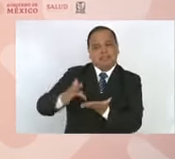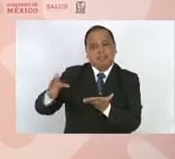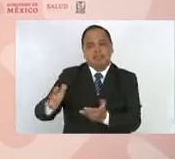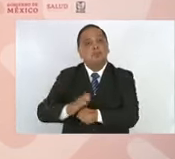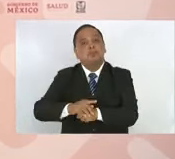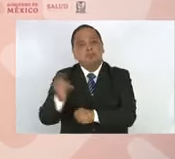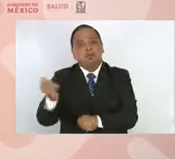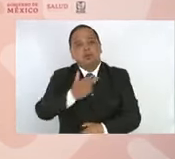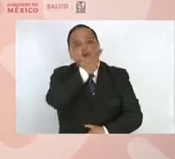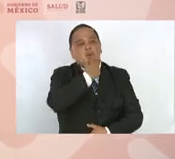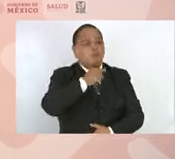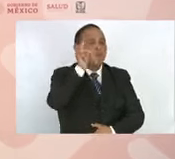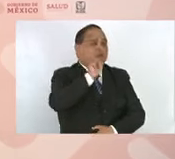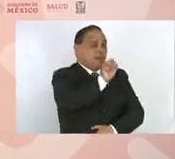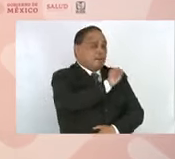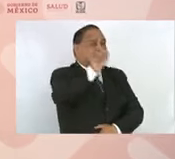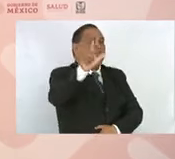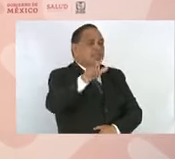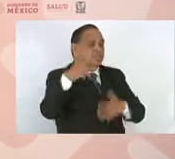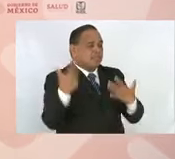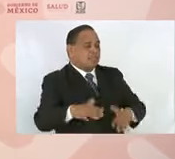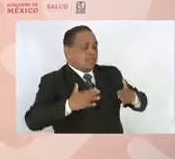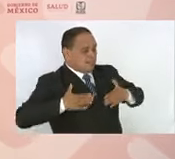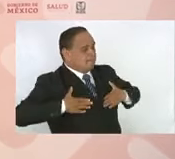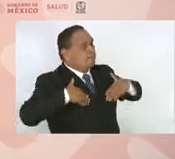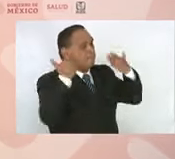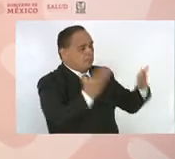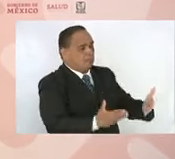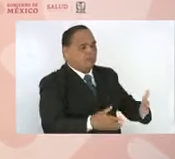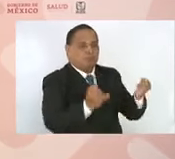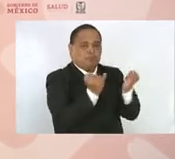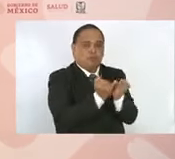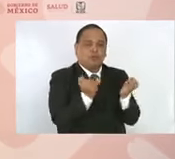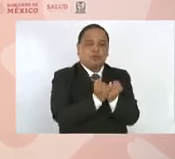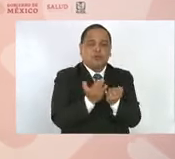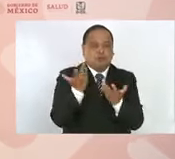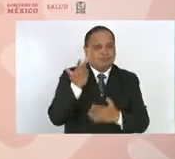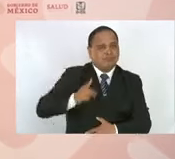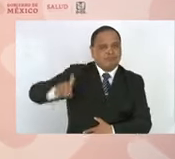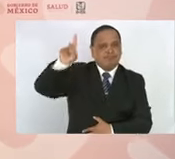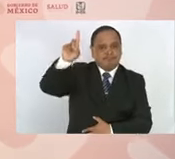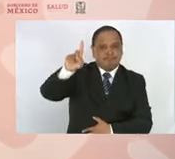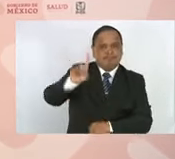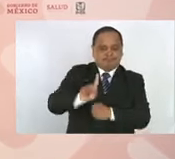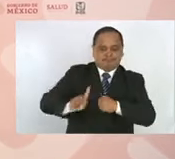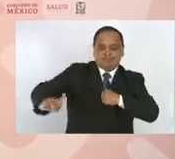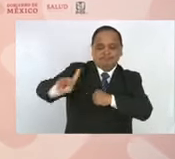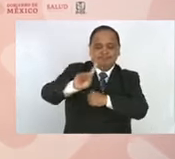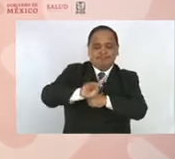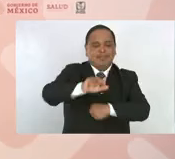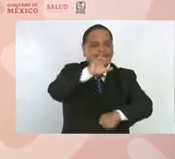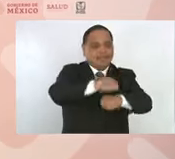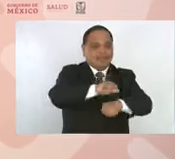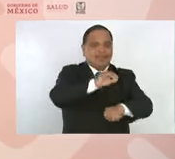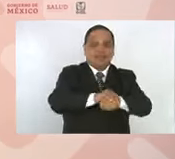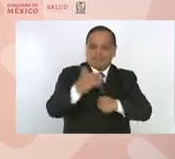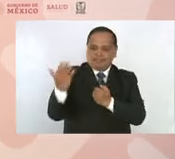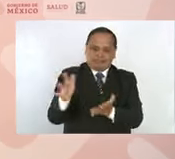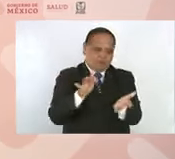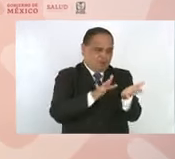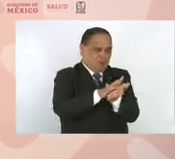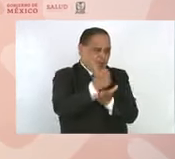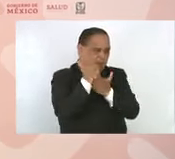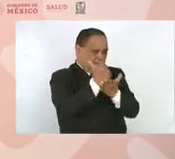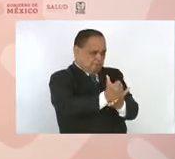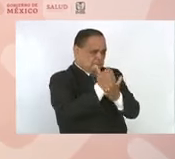nuestros profesionales. Es voluntad de mi país continuar apoyando y cooperando con esta nación amiga en los más diversos